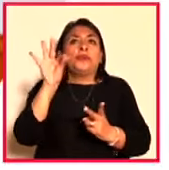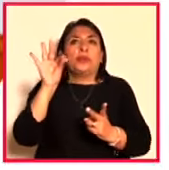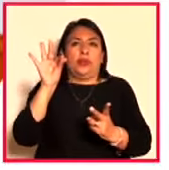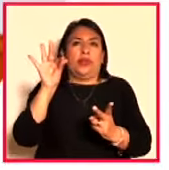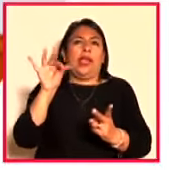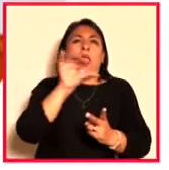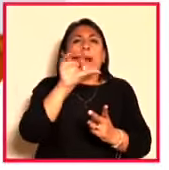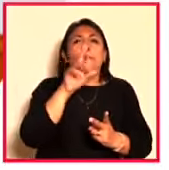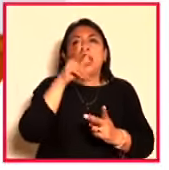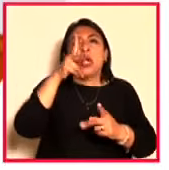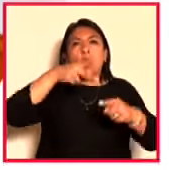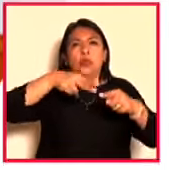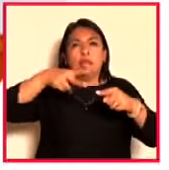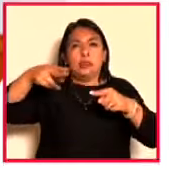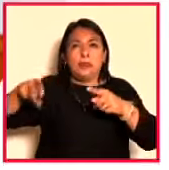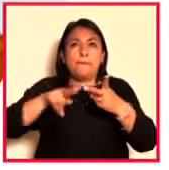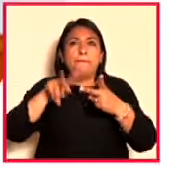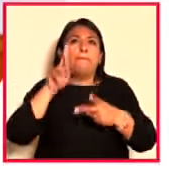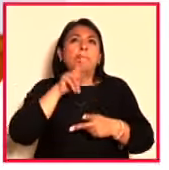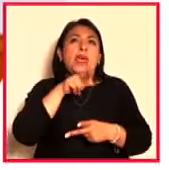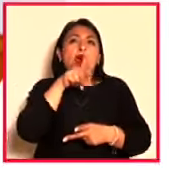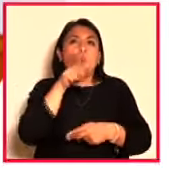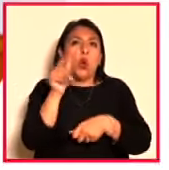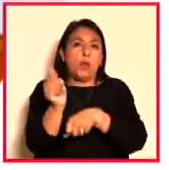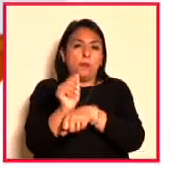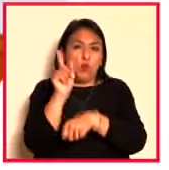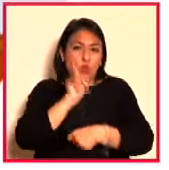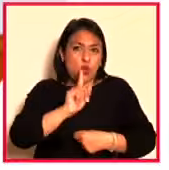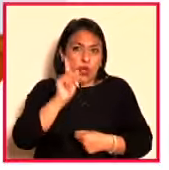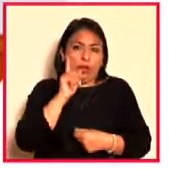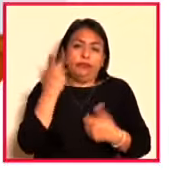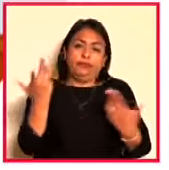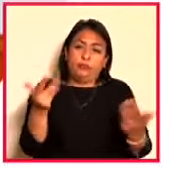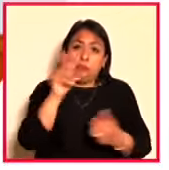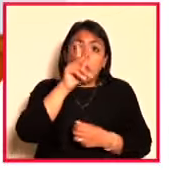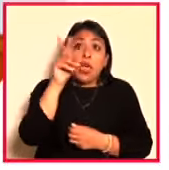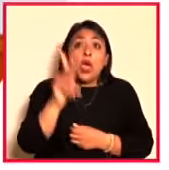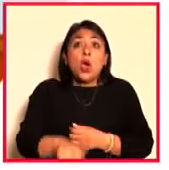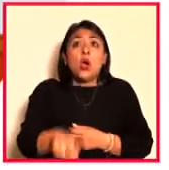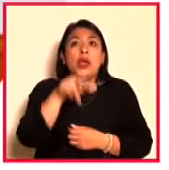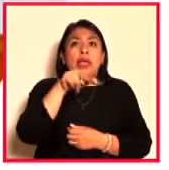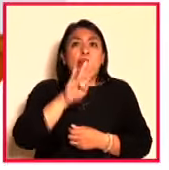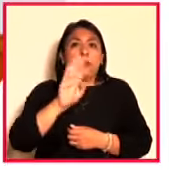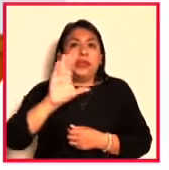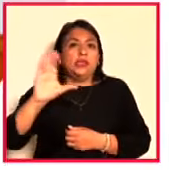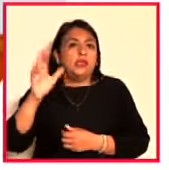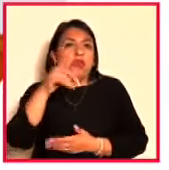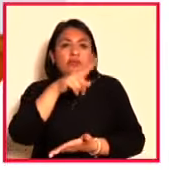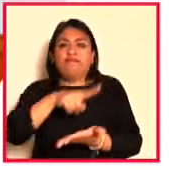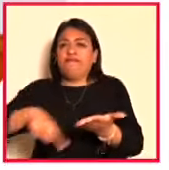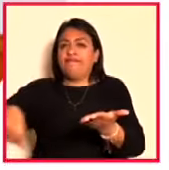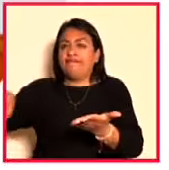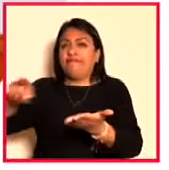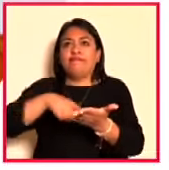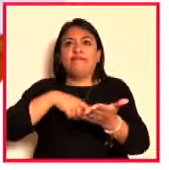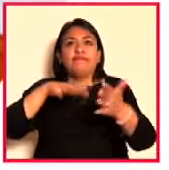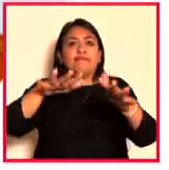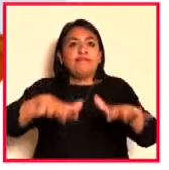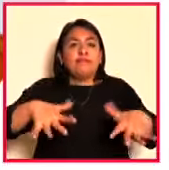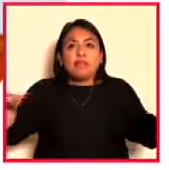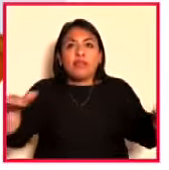Mejor Serie y Mejor Actriz. A esto hay que sumar que la cadena NBC canceló la transmisión de la gala y no hubo